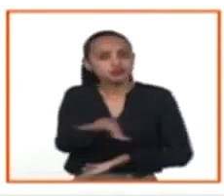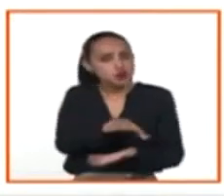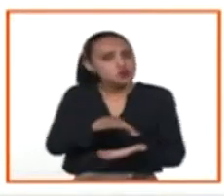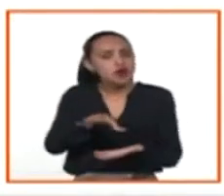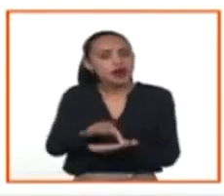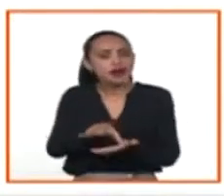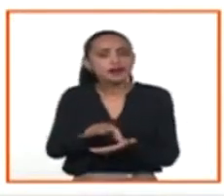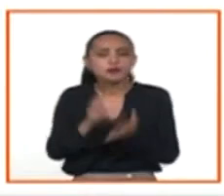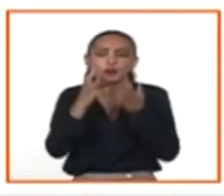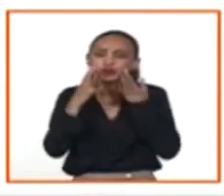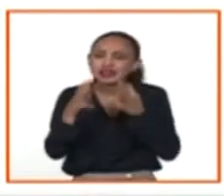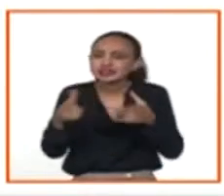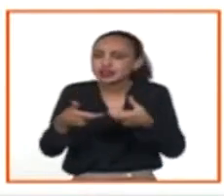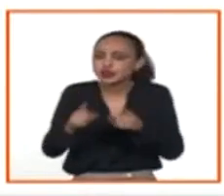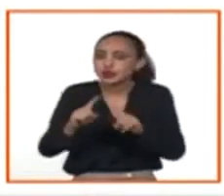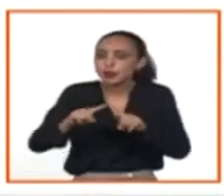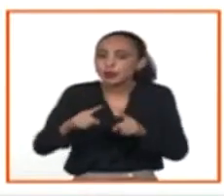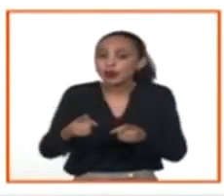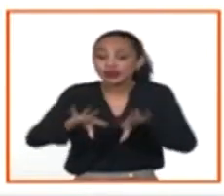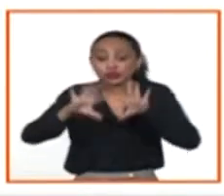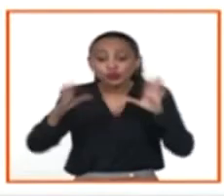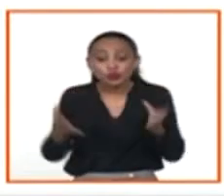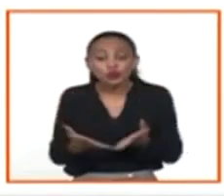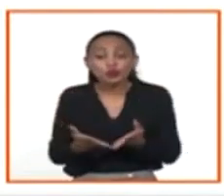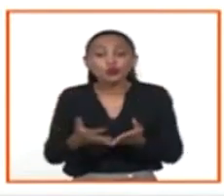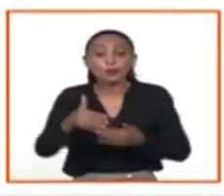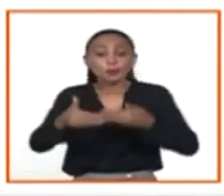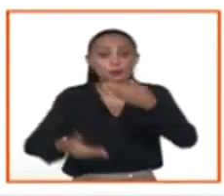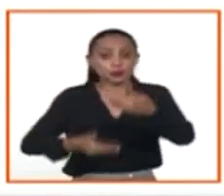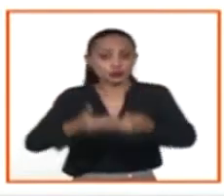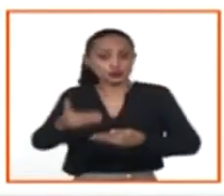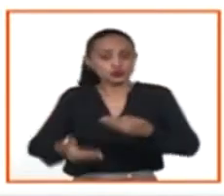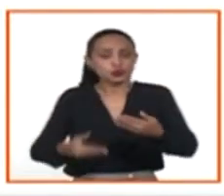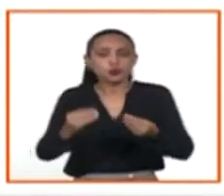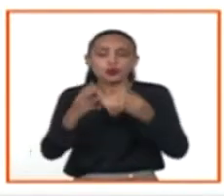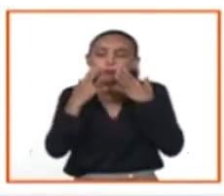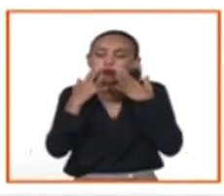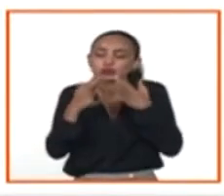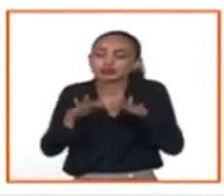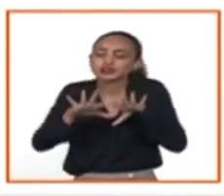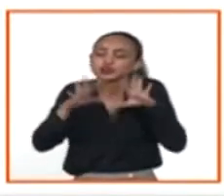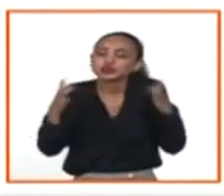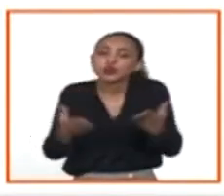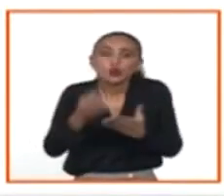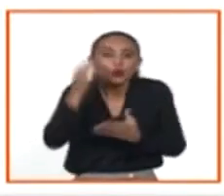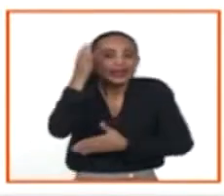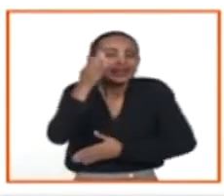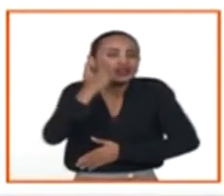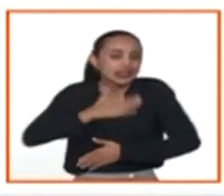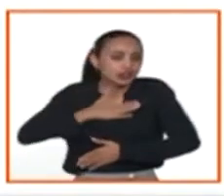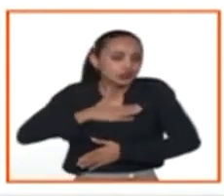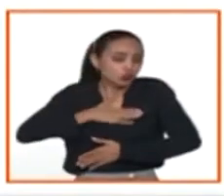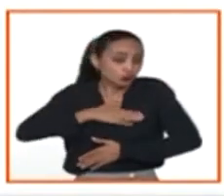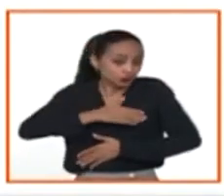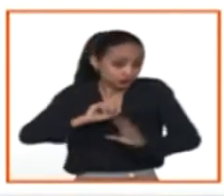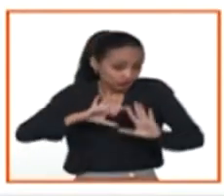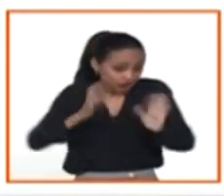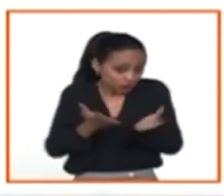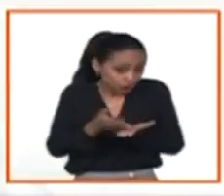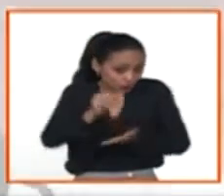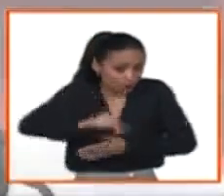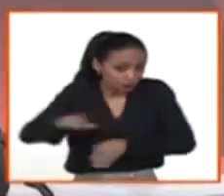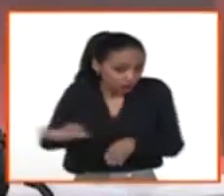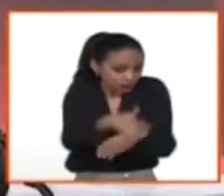vista de la Asamblea, desde todo este proceso, es muy importante tener en cuenta todas las miradas, o sea, todos los criterios desde distintos puntos de